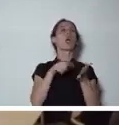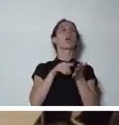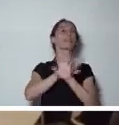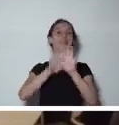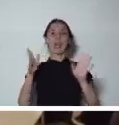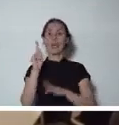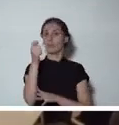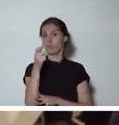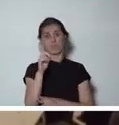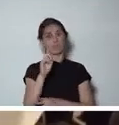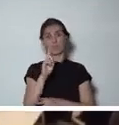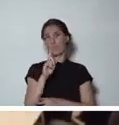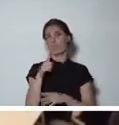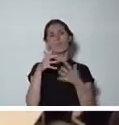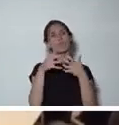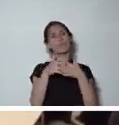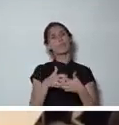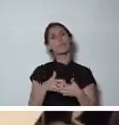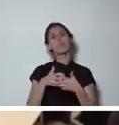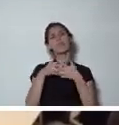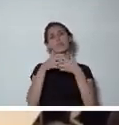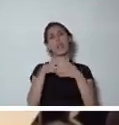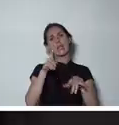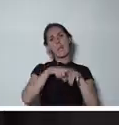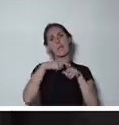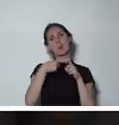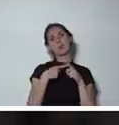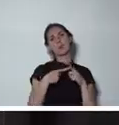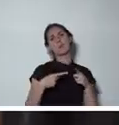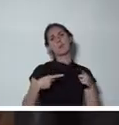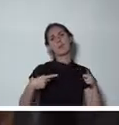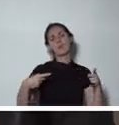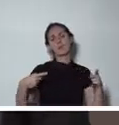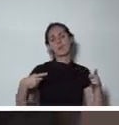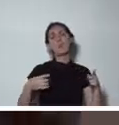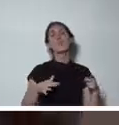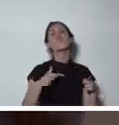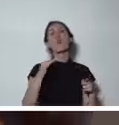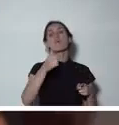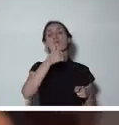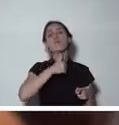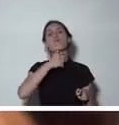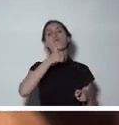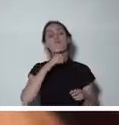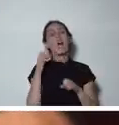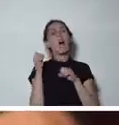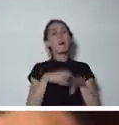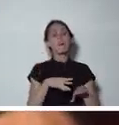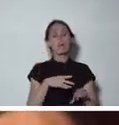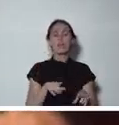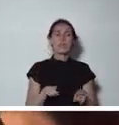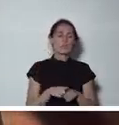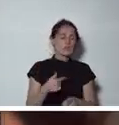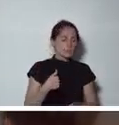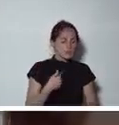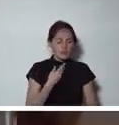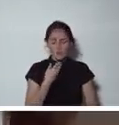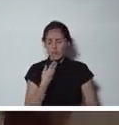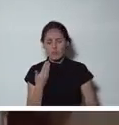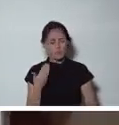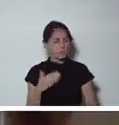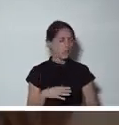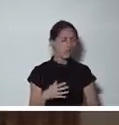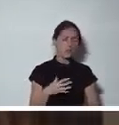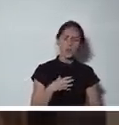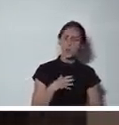delante son carreras muy largas a no abandonar nos enseñaron incluso cuando tengamos ganas cuando pensemos que todo es muy